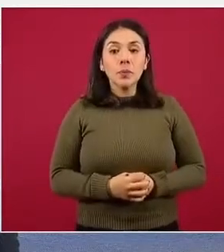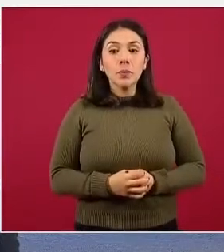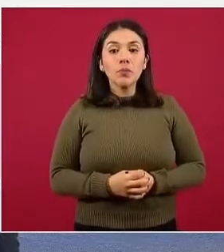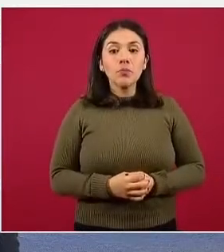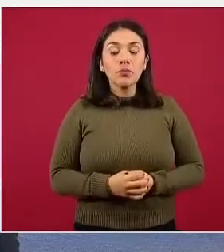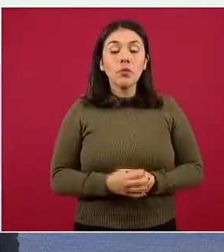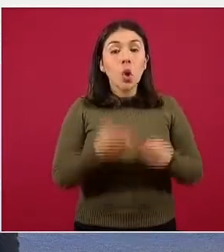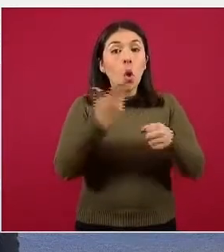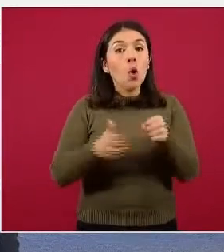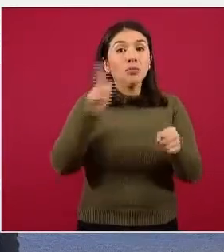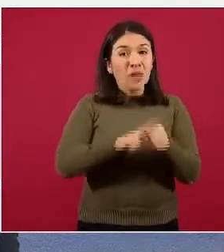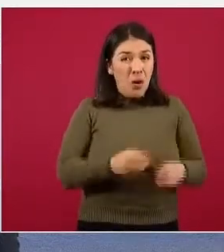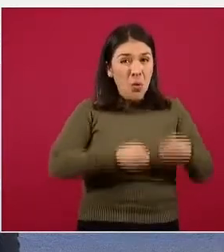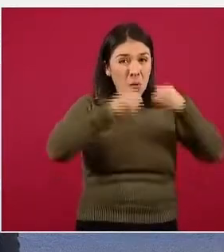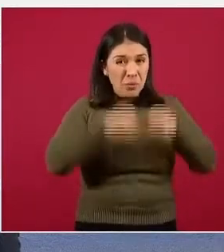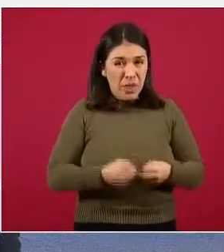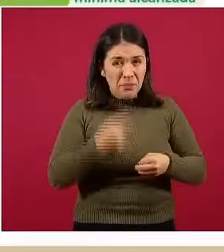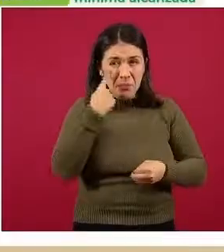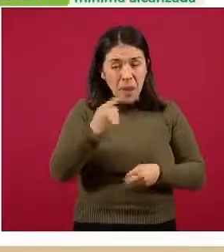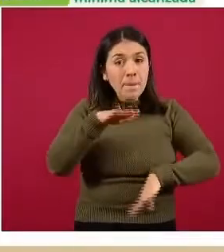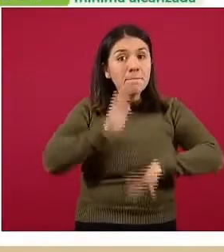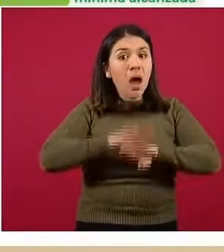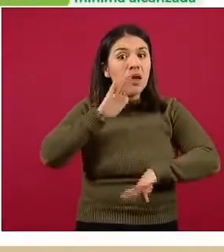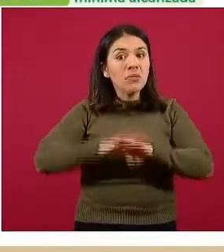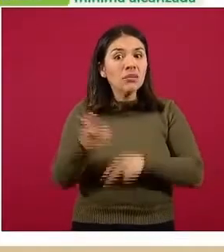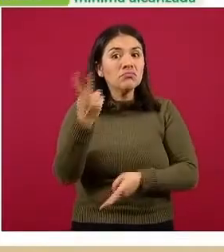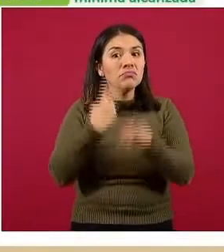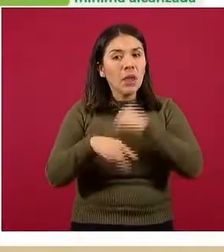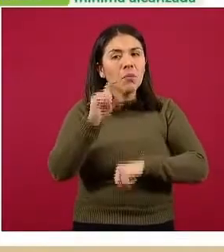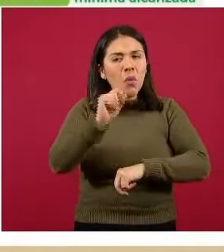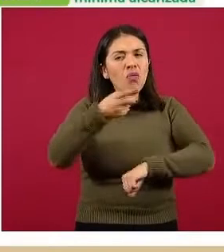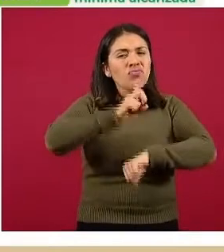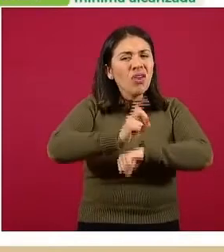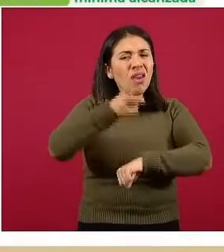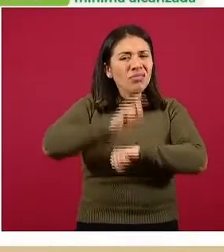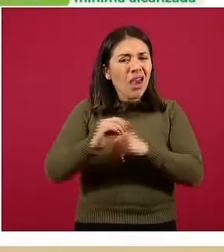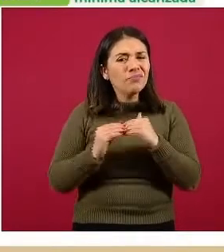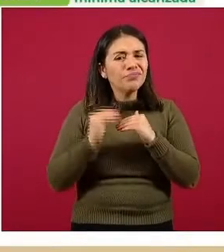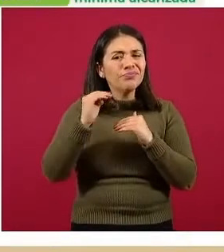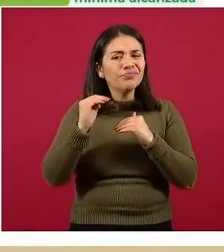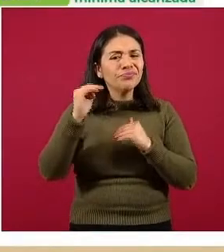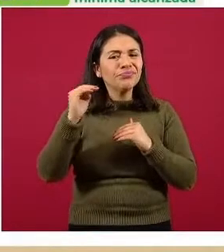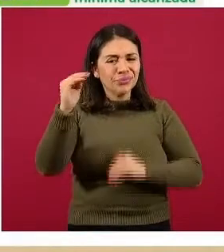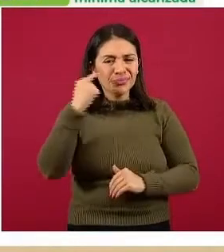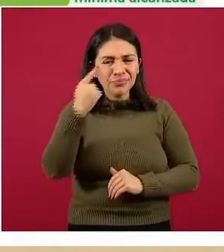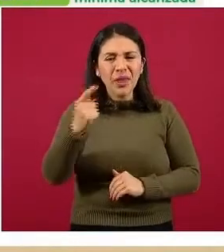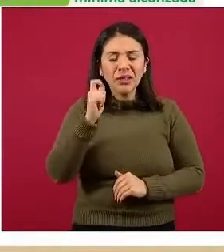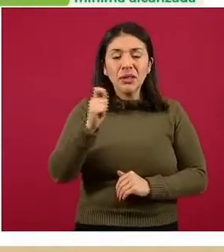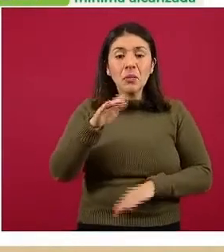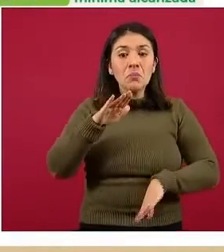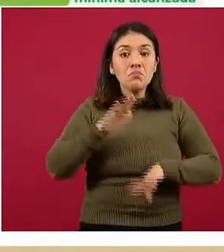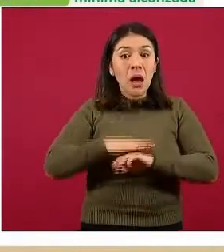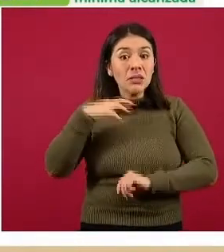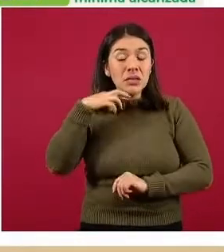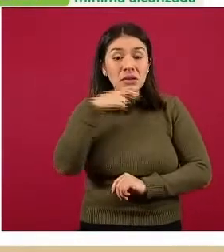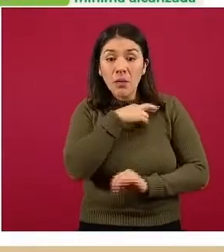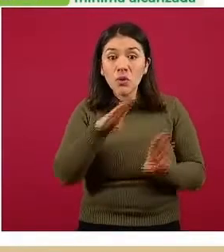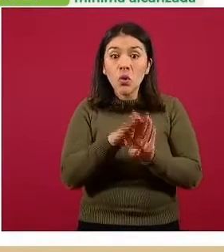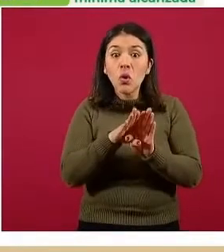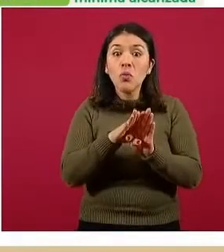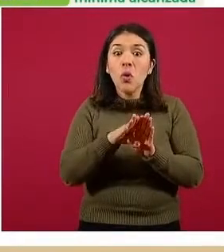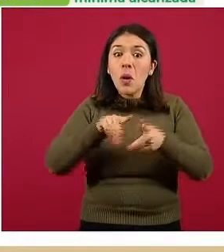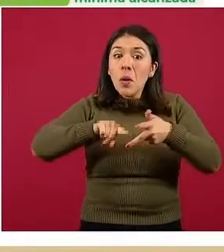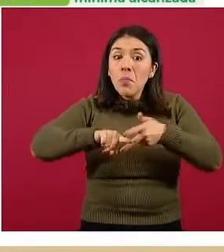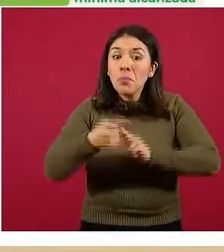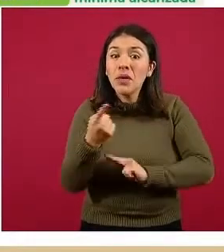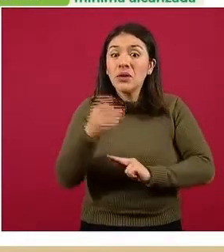La ocupación hospitalaria incrementándose un poco día por día, vemos cómo la velocidad con la que se incrementó